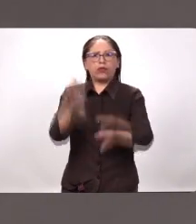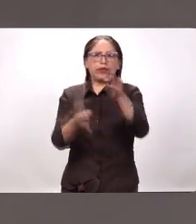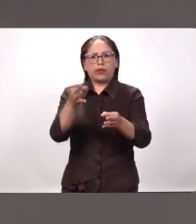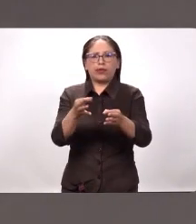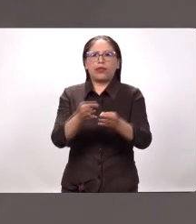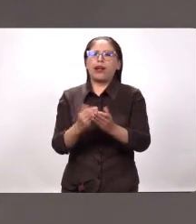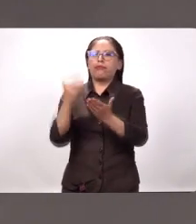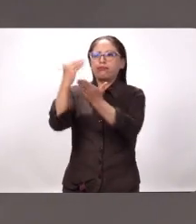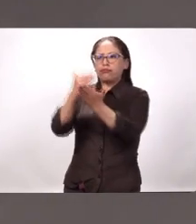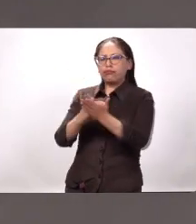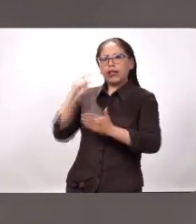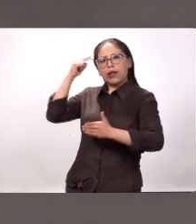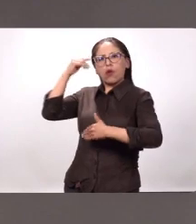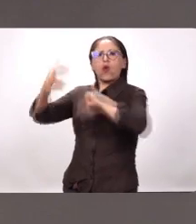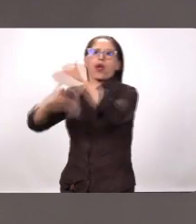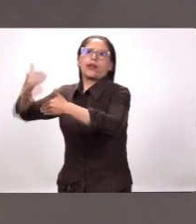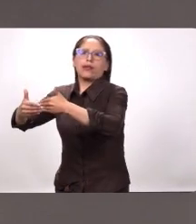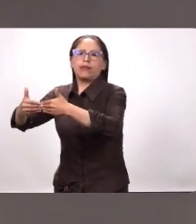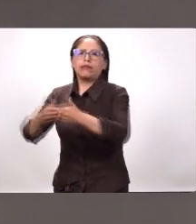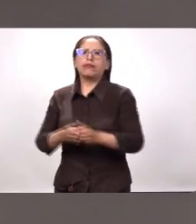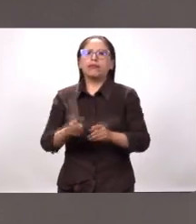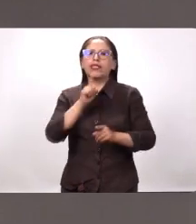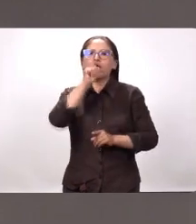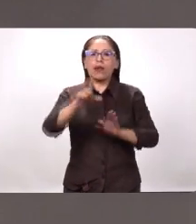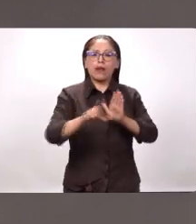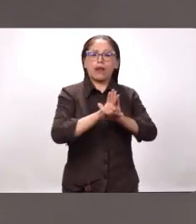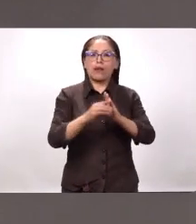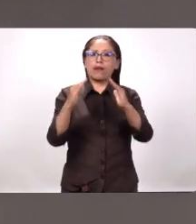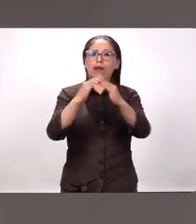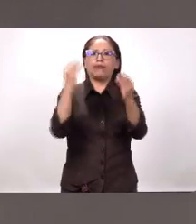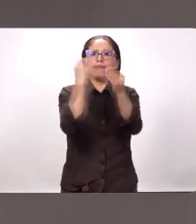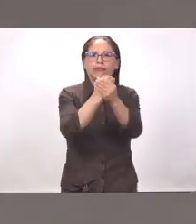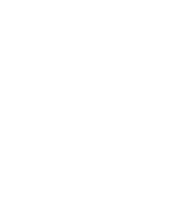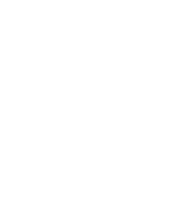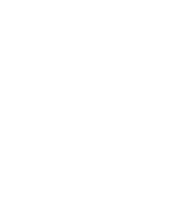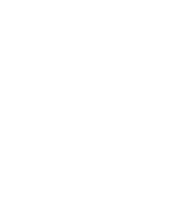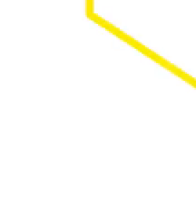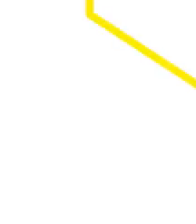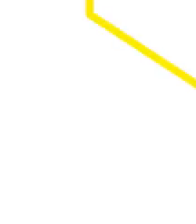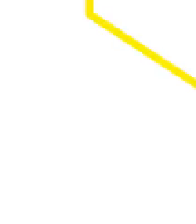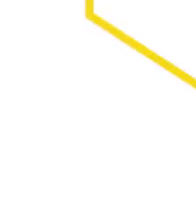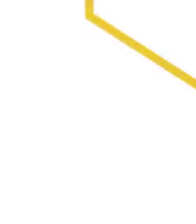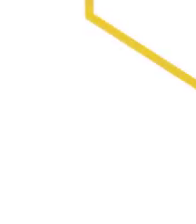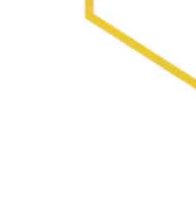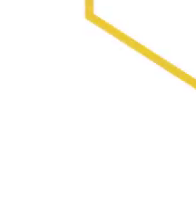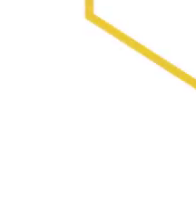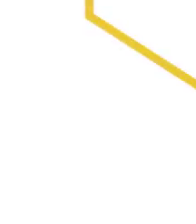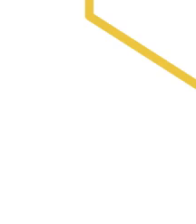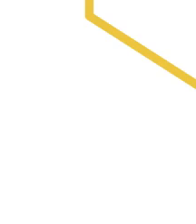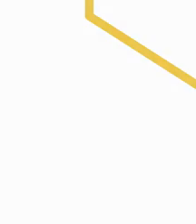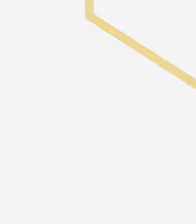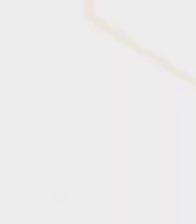la implementación de tecnología digital y otorgar seguridad jurídica a los bienes de cada boliviano. Elecciones